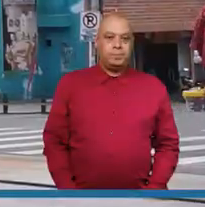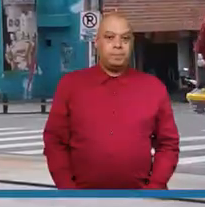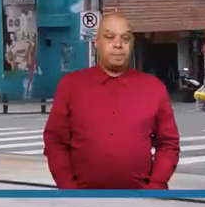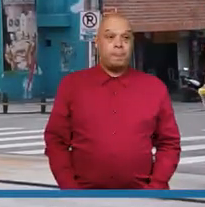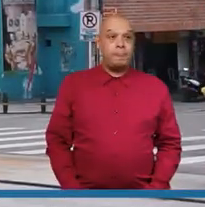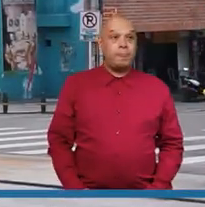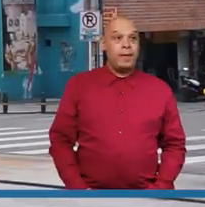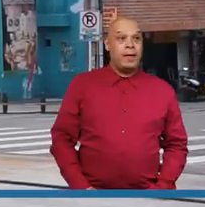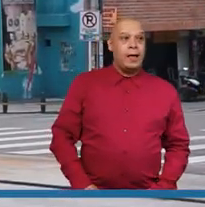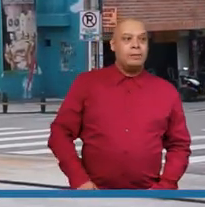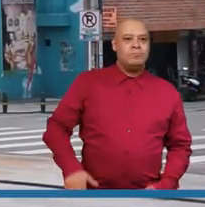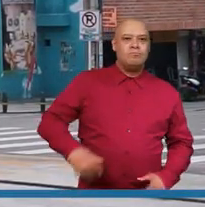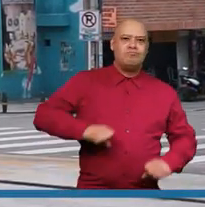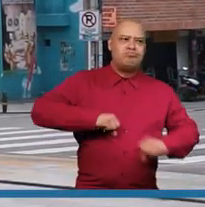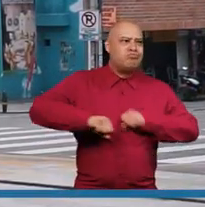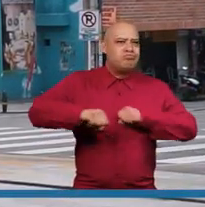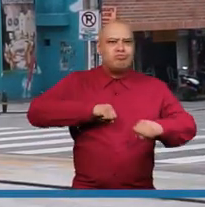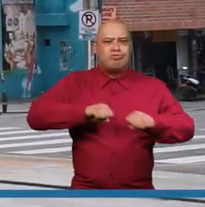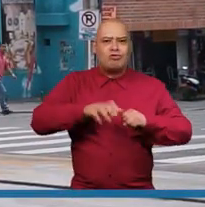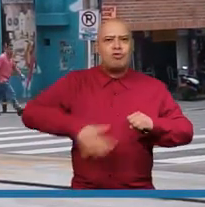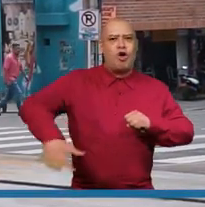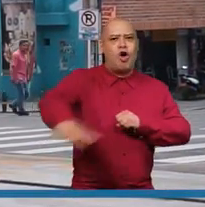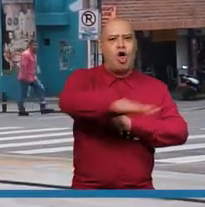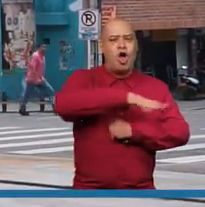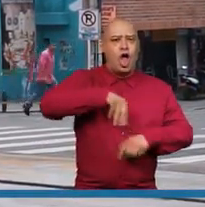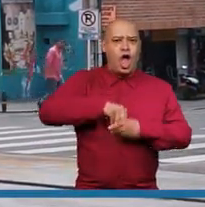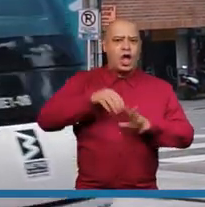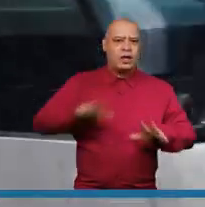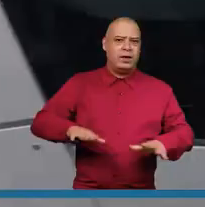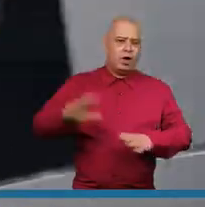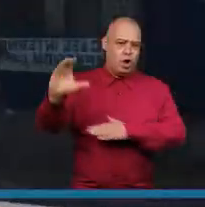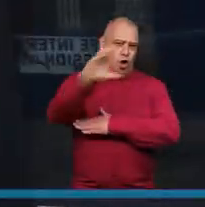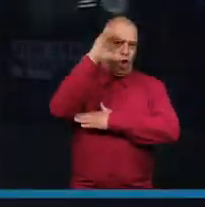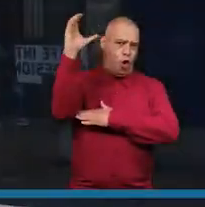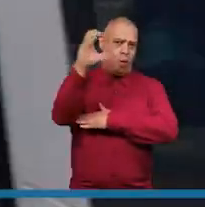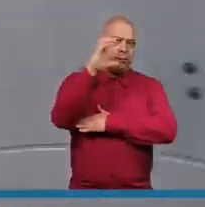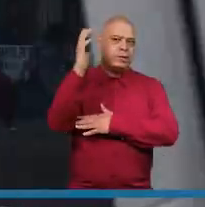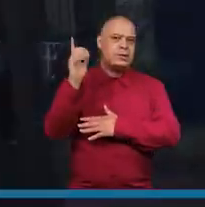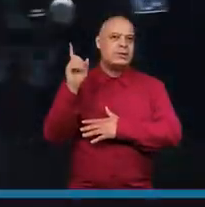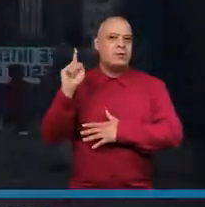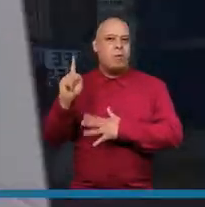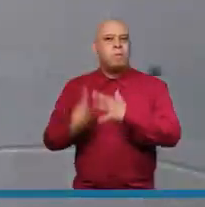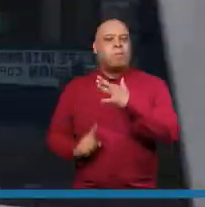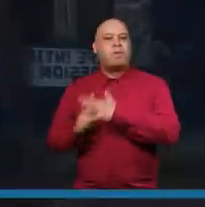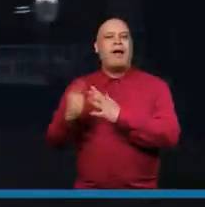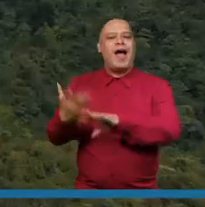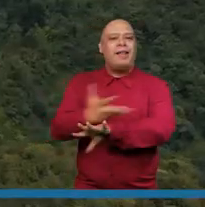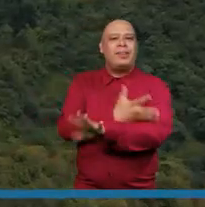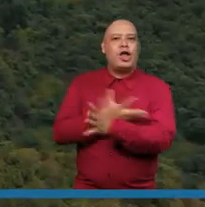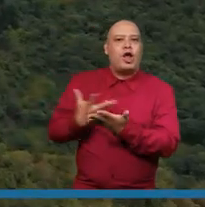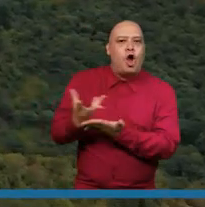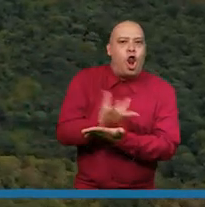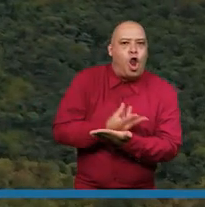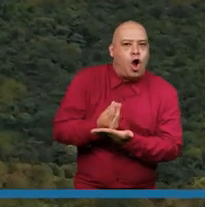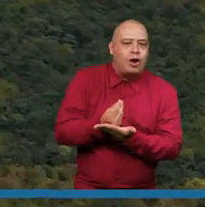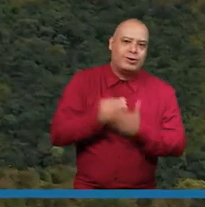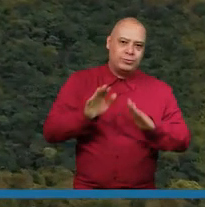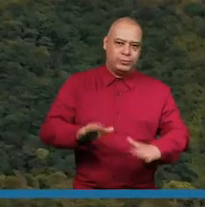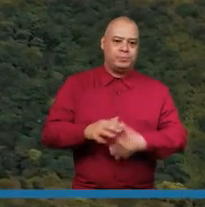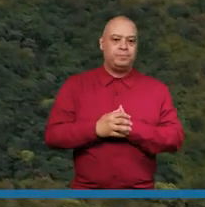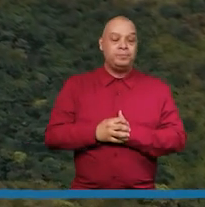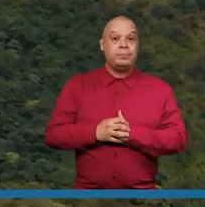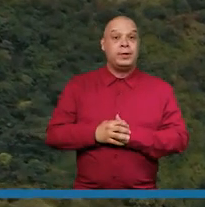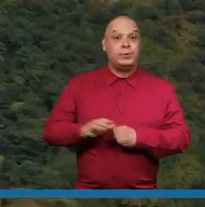Las dinámicas urbanas en lo que hoy llamamos Colombia tienen origen colonial. Aquellas